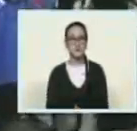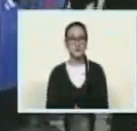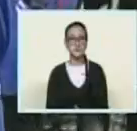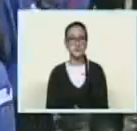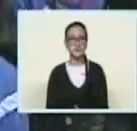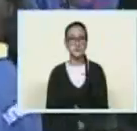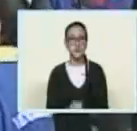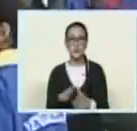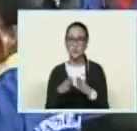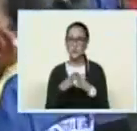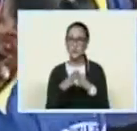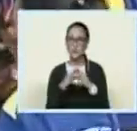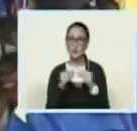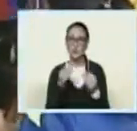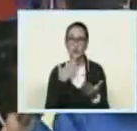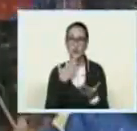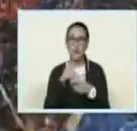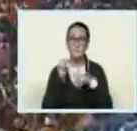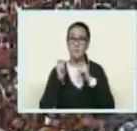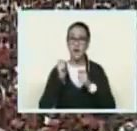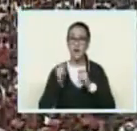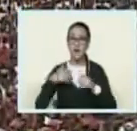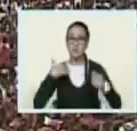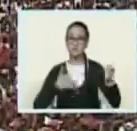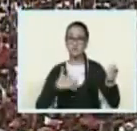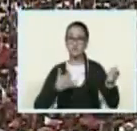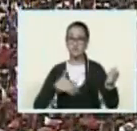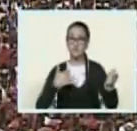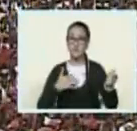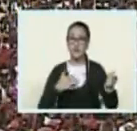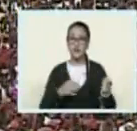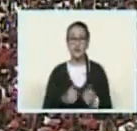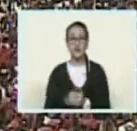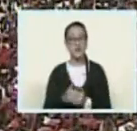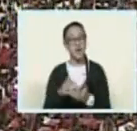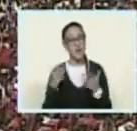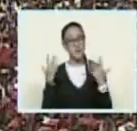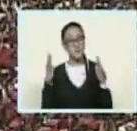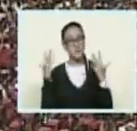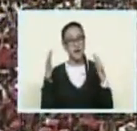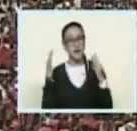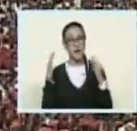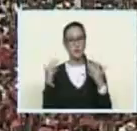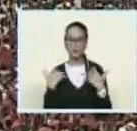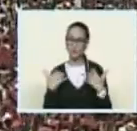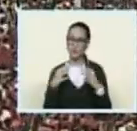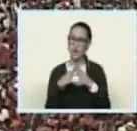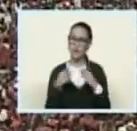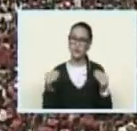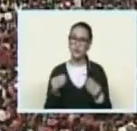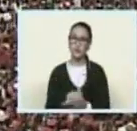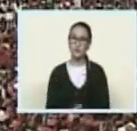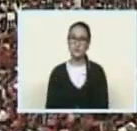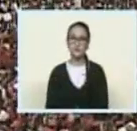choque, platos suspendidos, maraca, cuatro, guitarra y mandolina. Un aplauso para estos